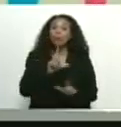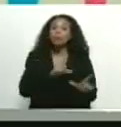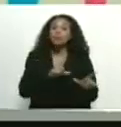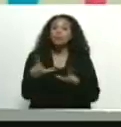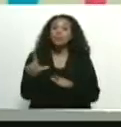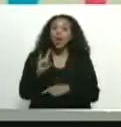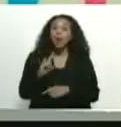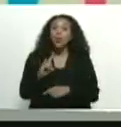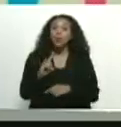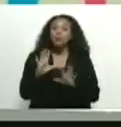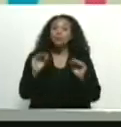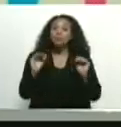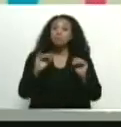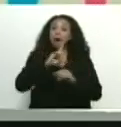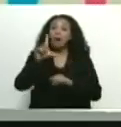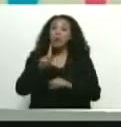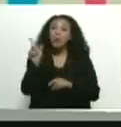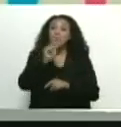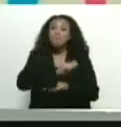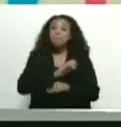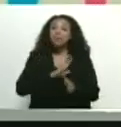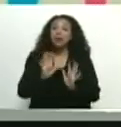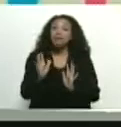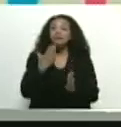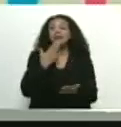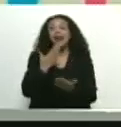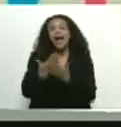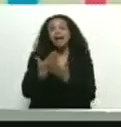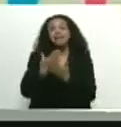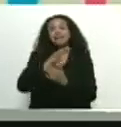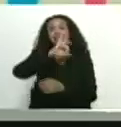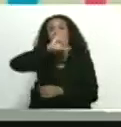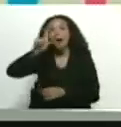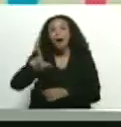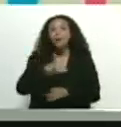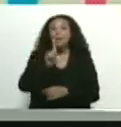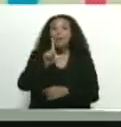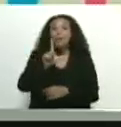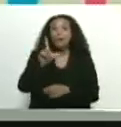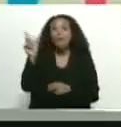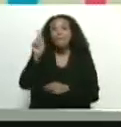Se va julio. Gracias, Julio.